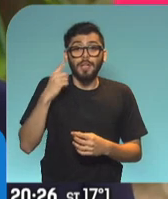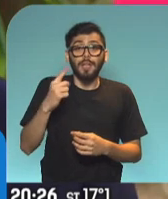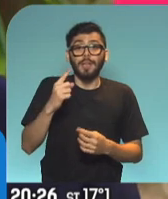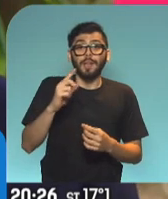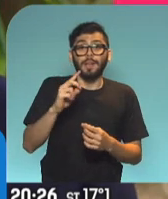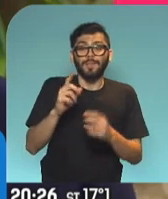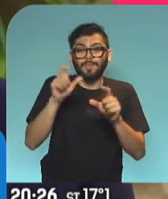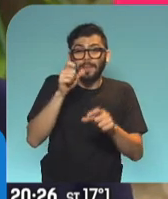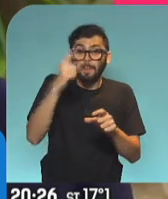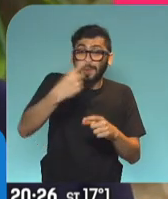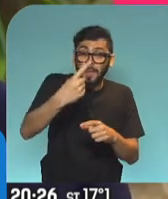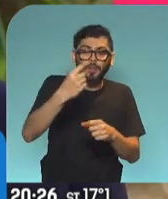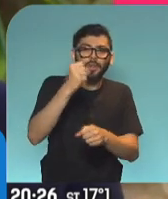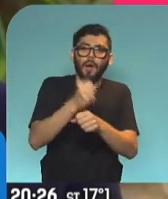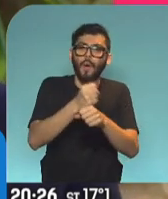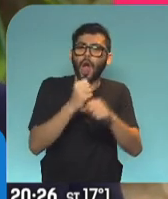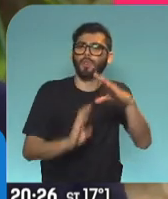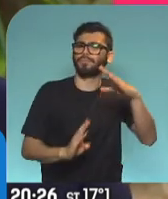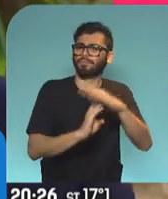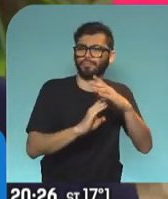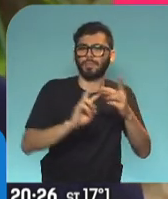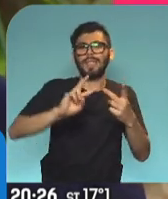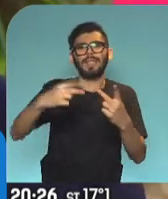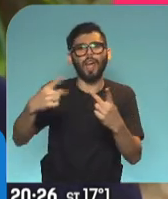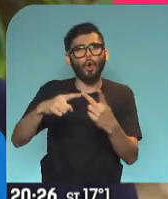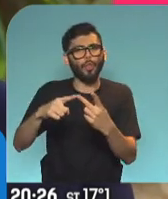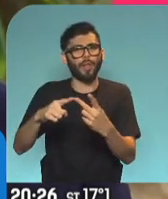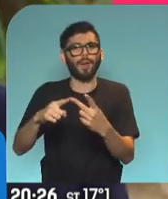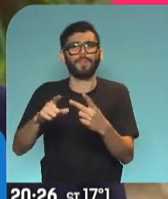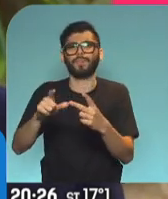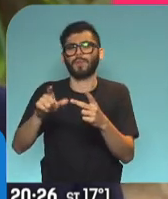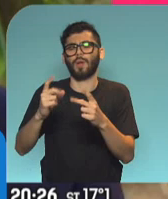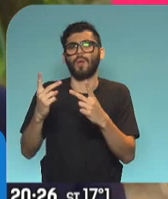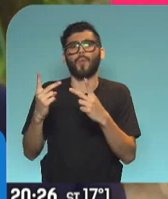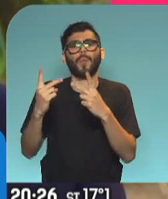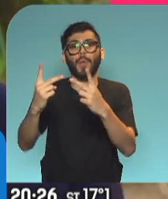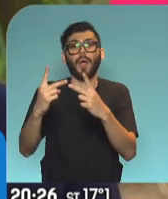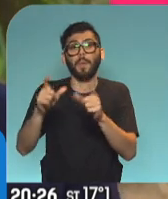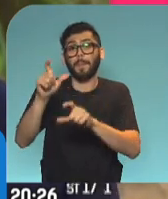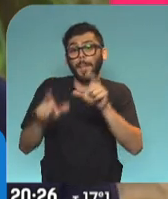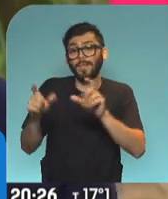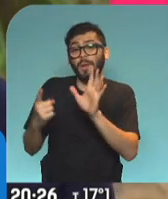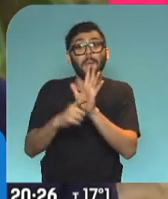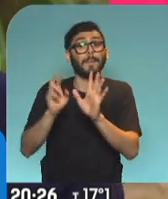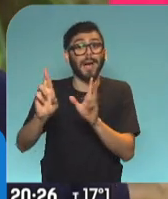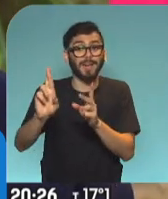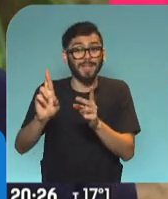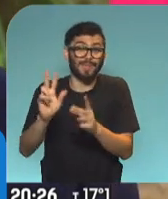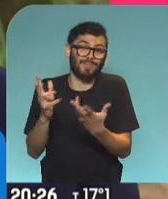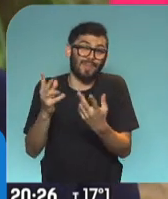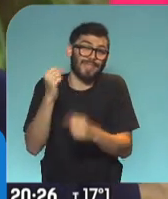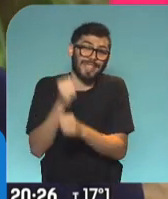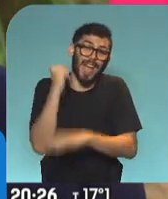con los esenciales. La segunda etapa será ya abierto las posibilidades de viajes para los exceptuados, toda esa actividad económica.